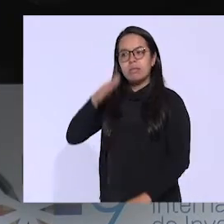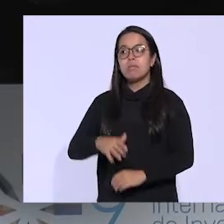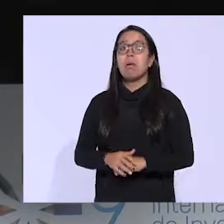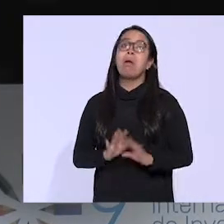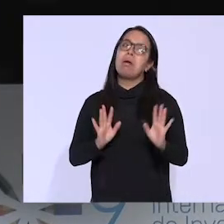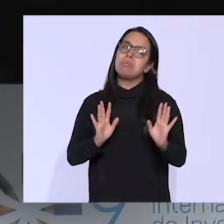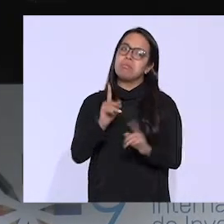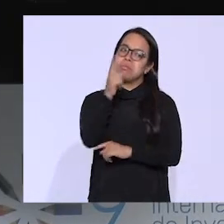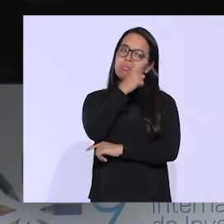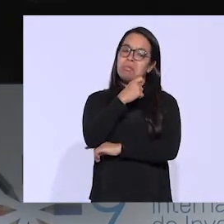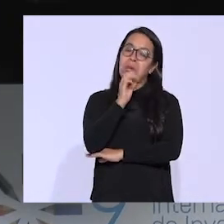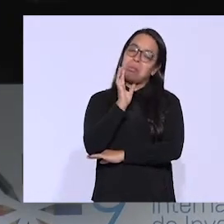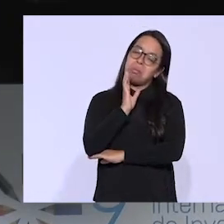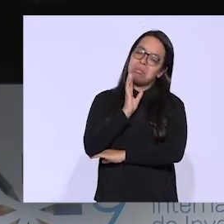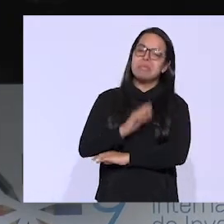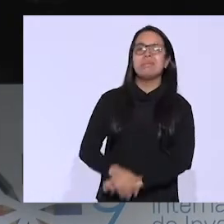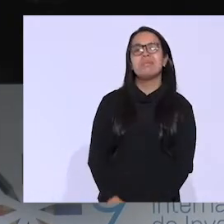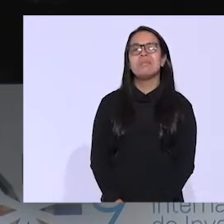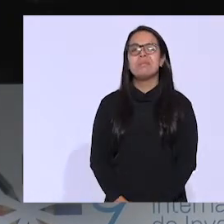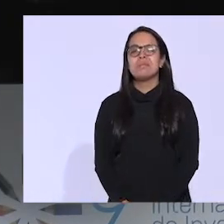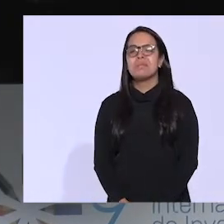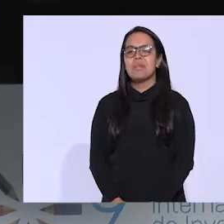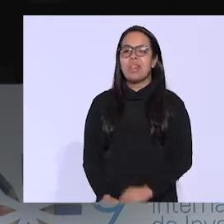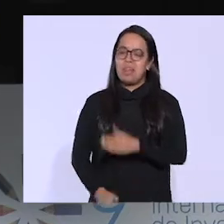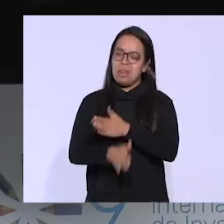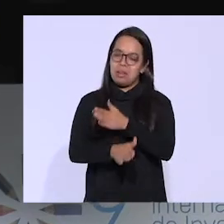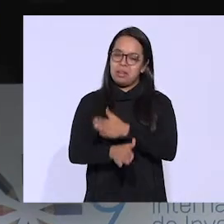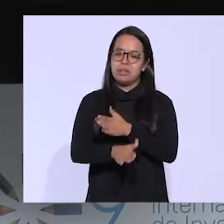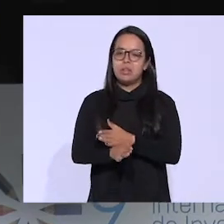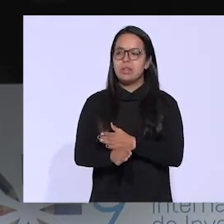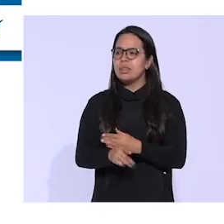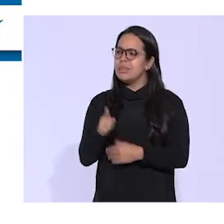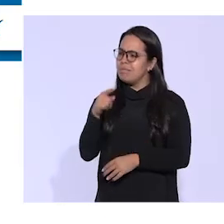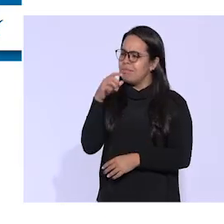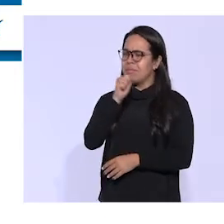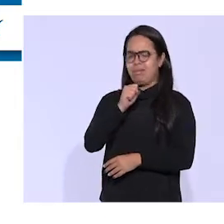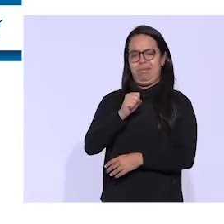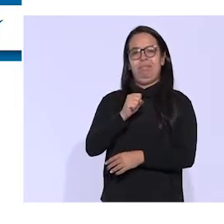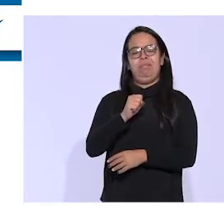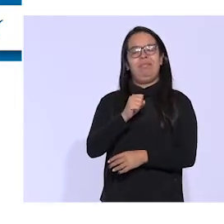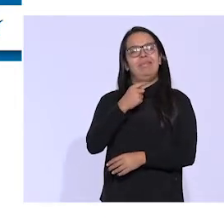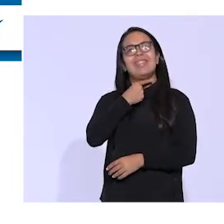dejo también. Seguimos. Sin embargo, fijaos en la paradoja.